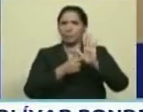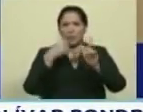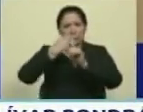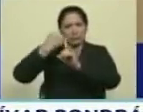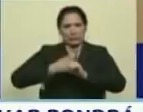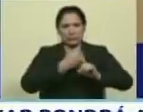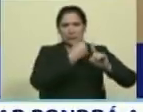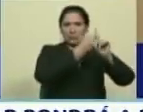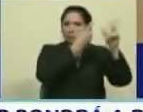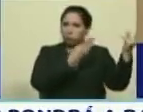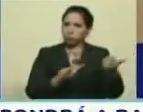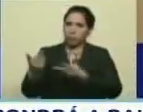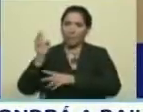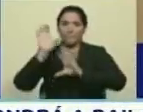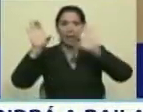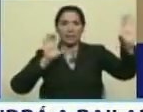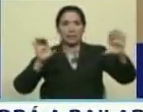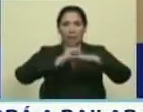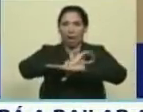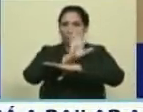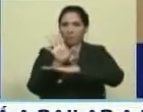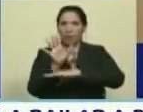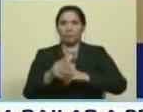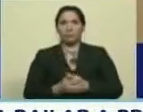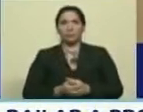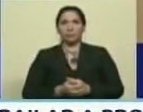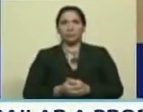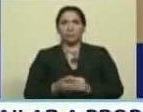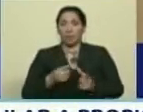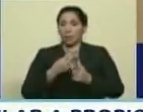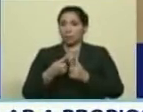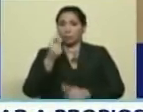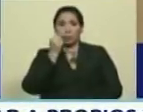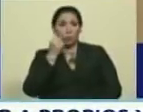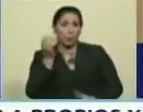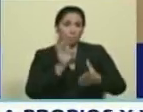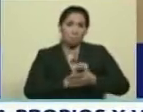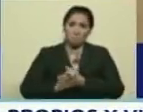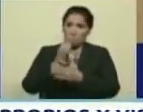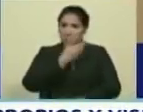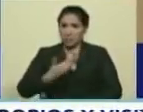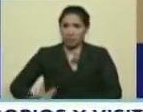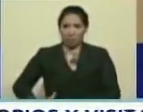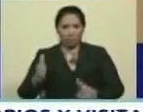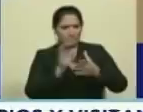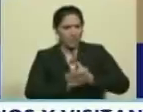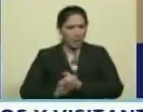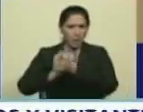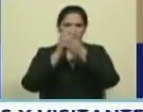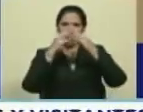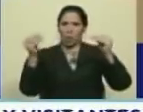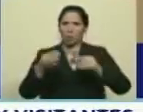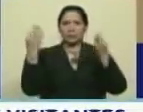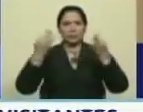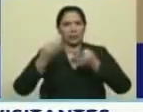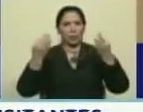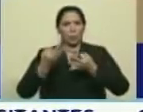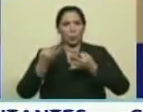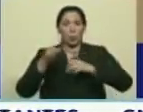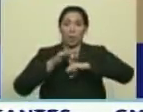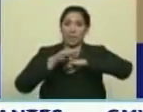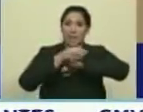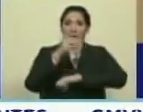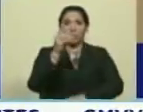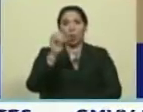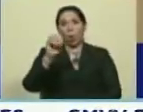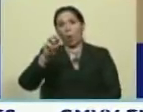recibimos de los países del ALBA. Entonces, señor presidente, compañeros, estén seguros que Dominica